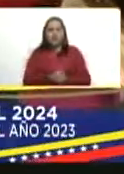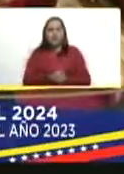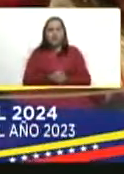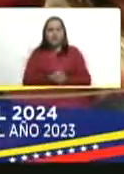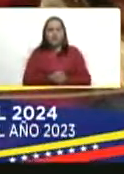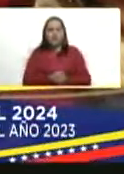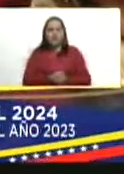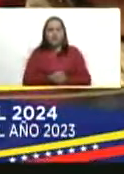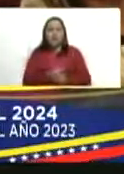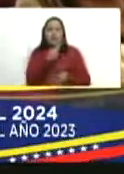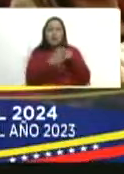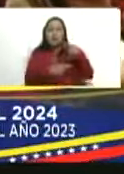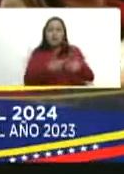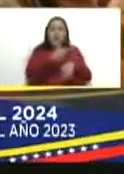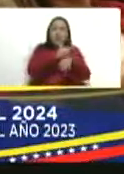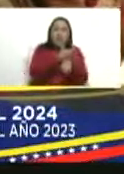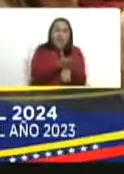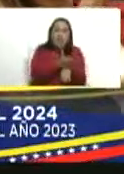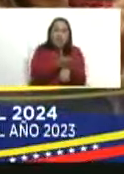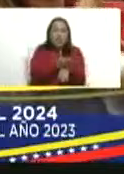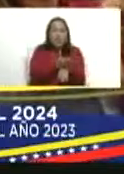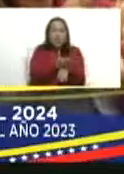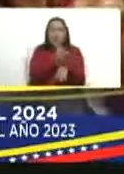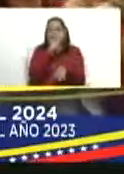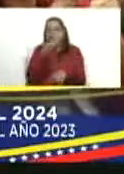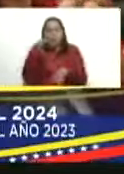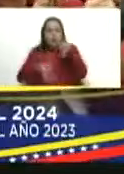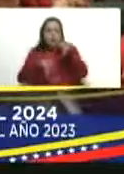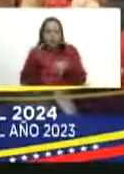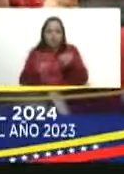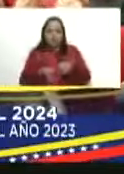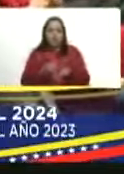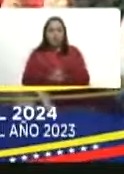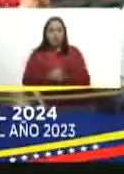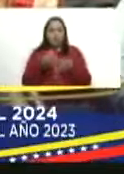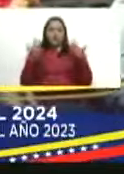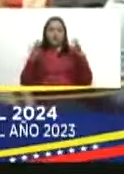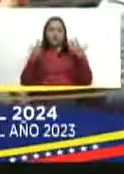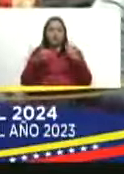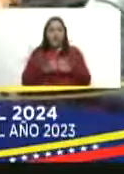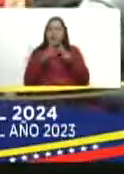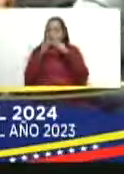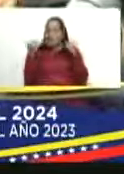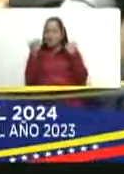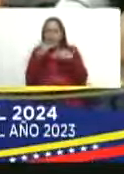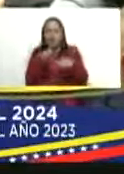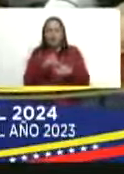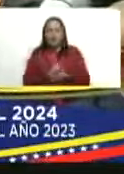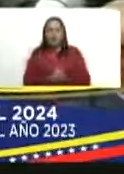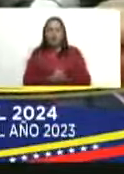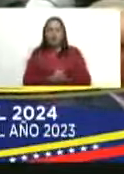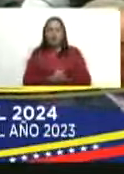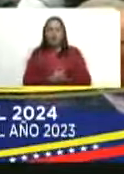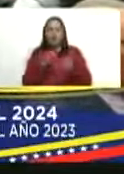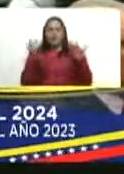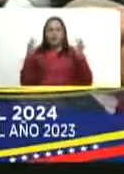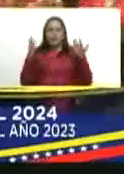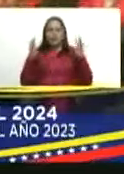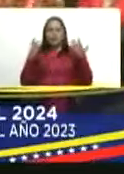Y proceso retardado es ausencia de justicia a todo nivel.